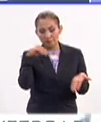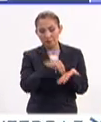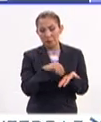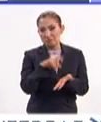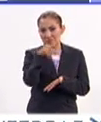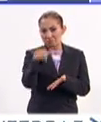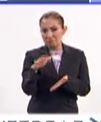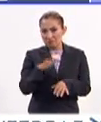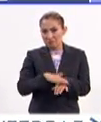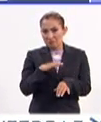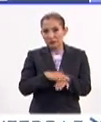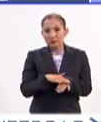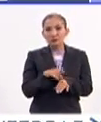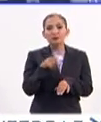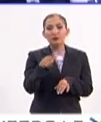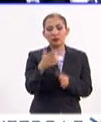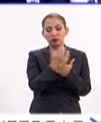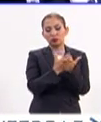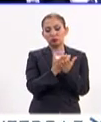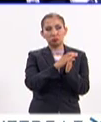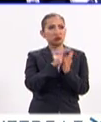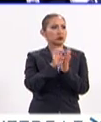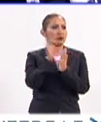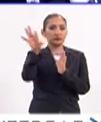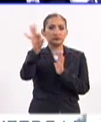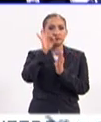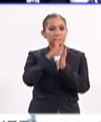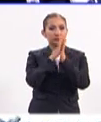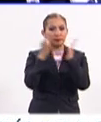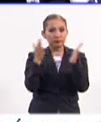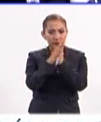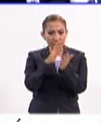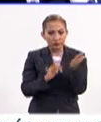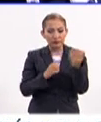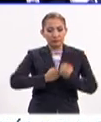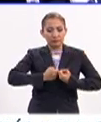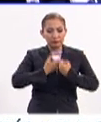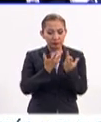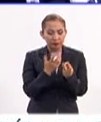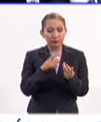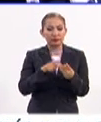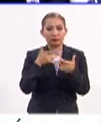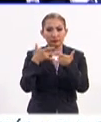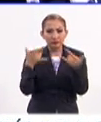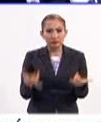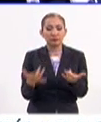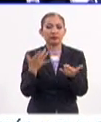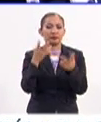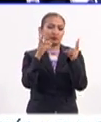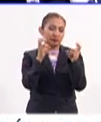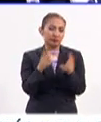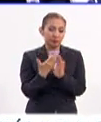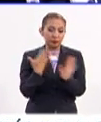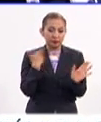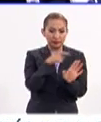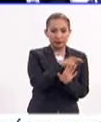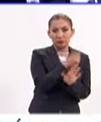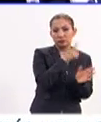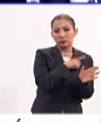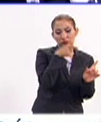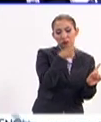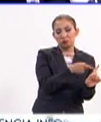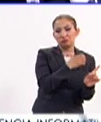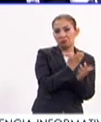agregando después las colecciones de literatura, poesía, historia, a lo que originalmente iba a ser nada